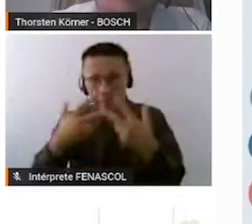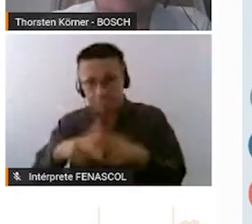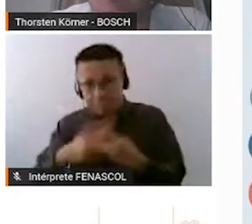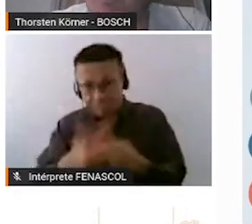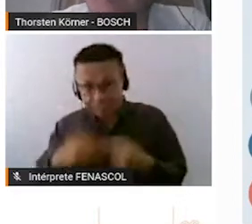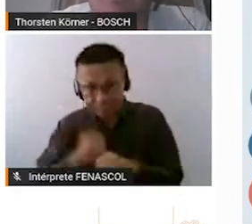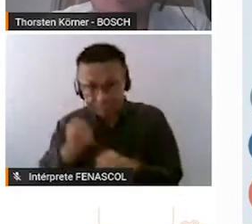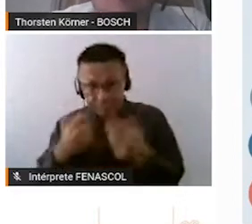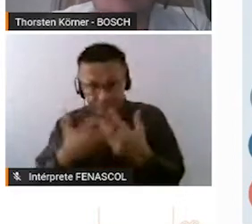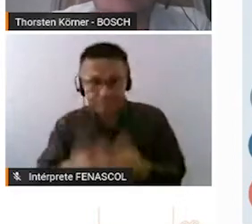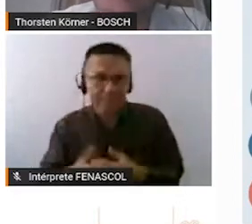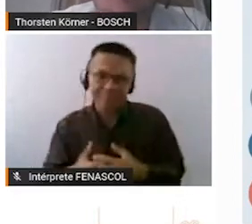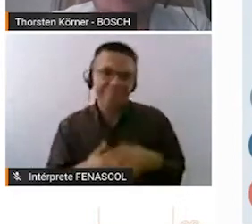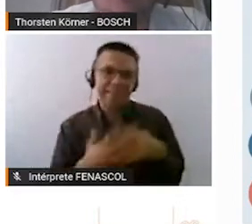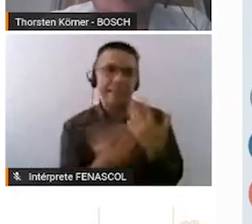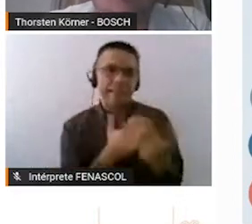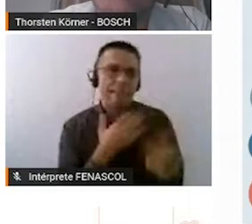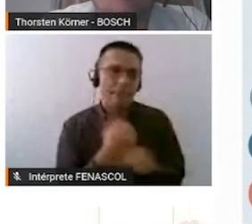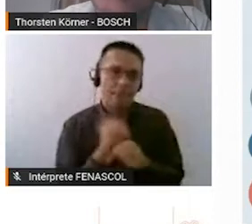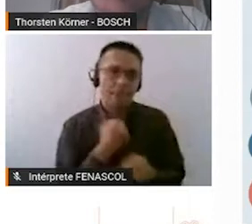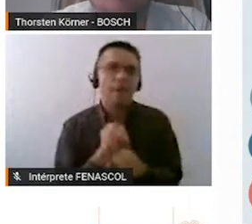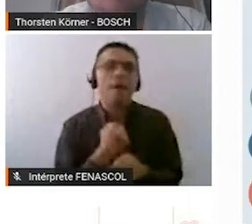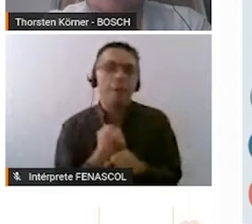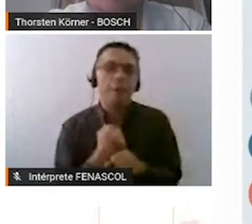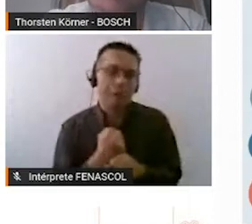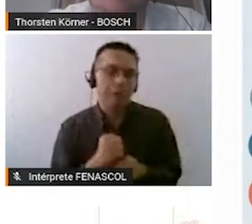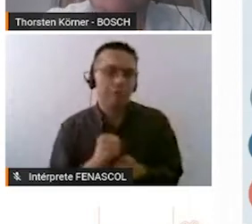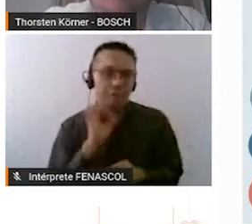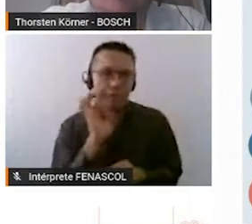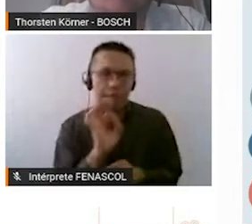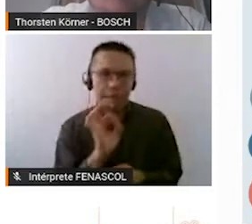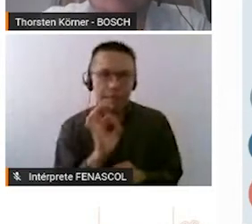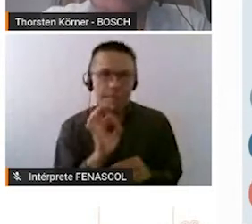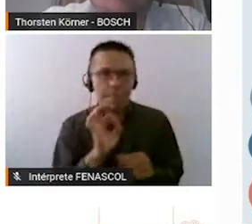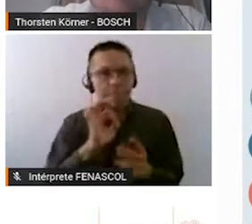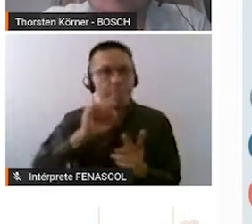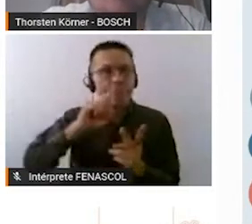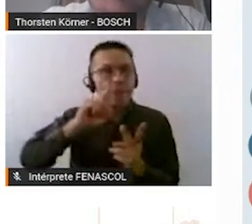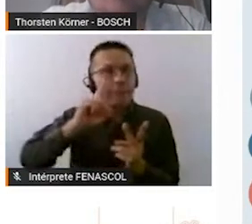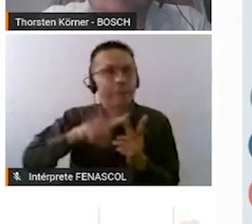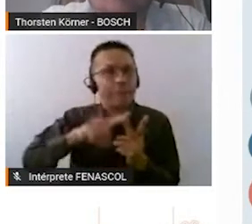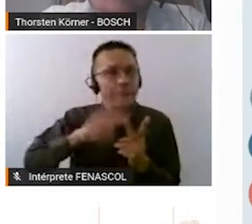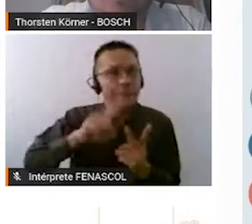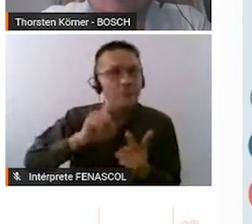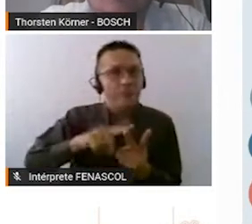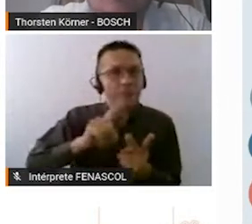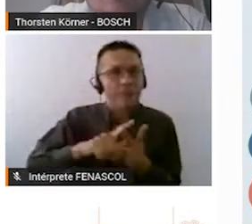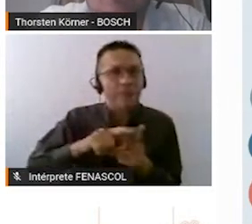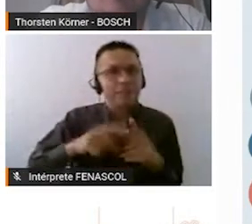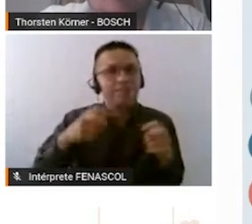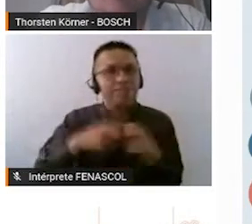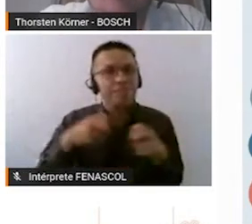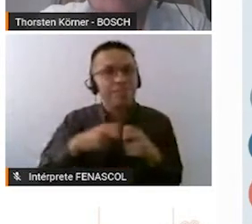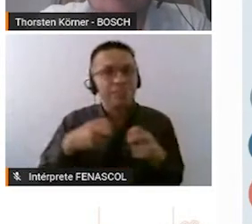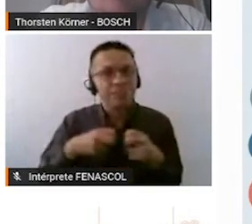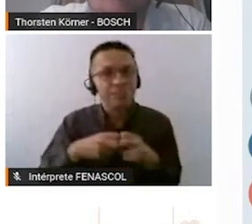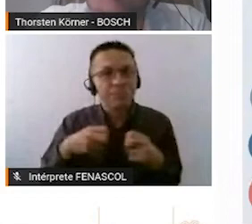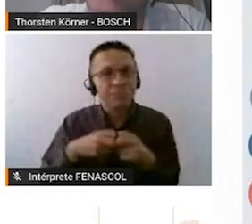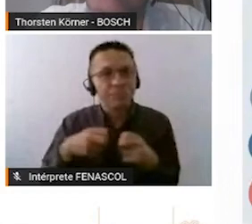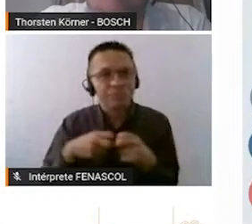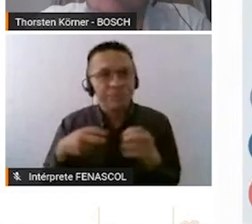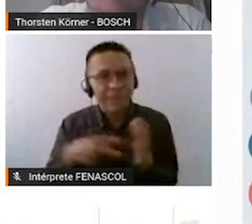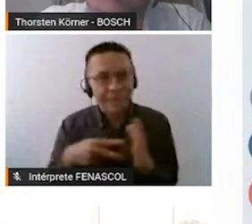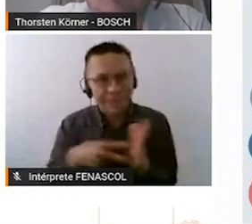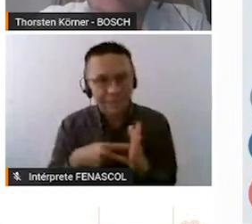hacia fines del siglo XIX, surge la electrificación, la segunda revolución industrial. Ahí vemos el